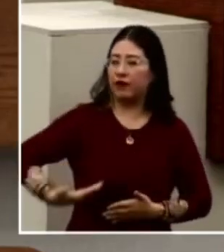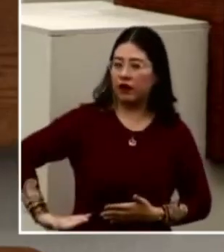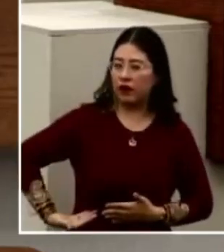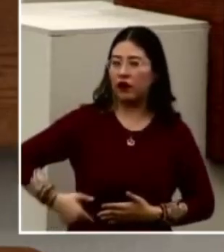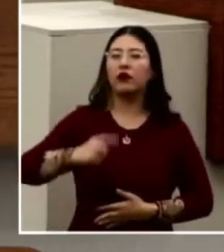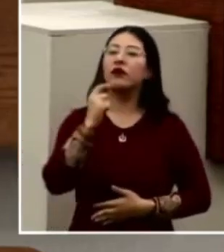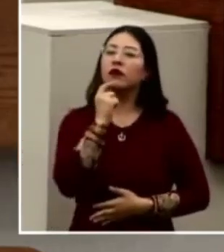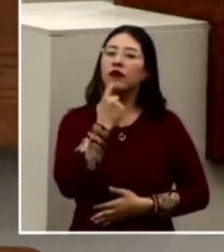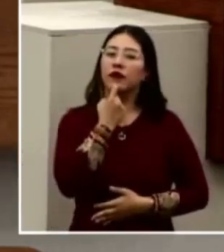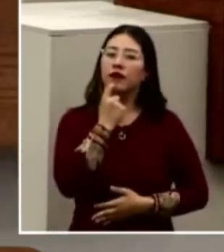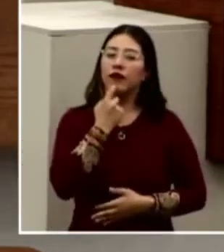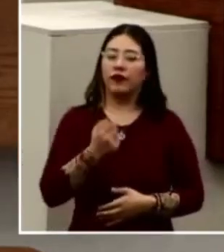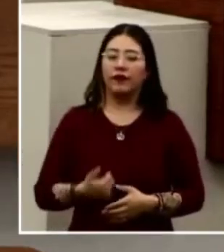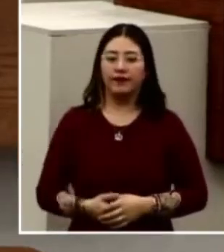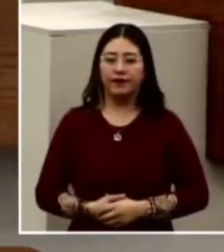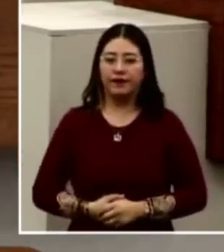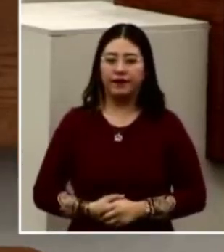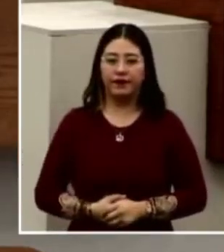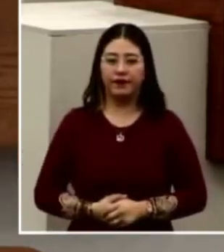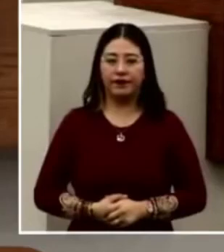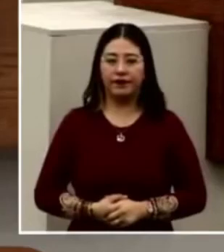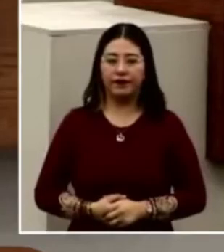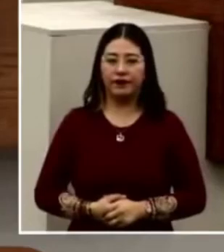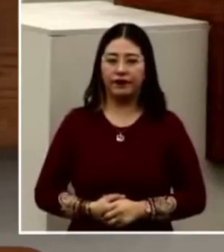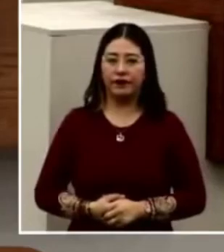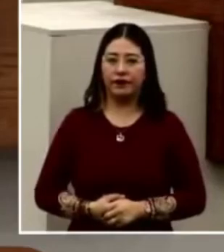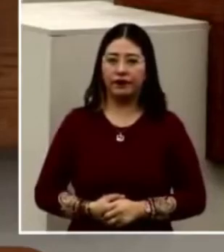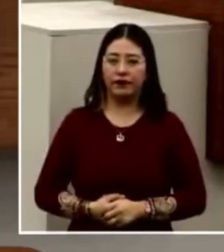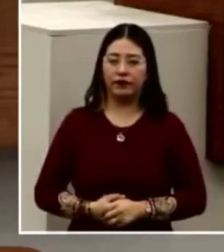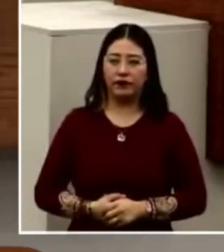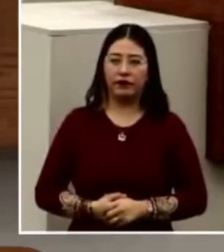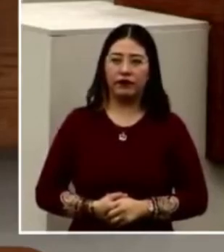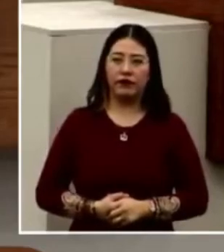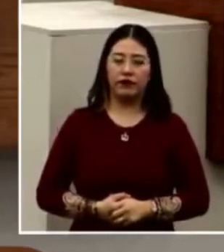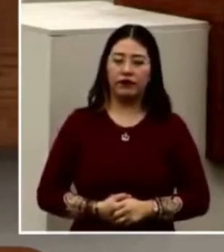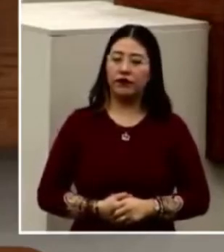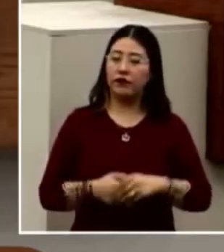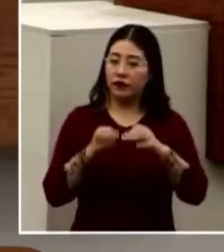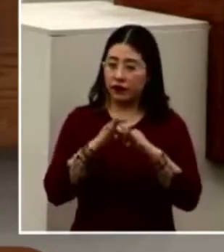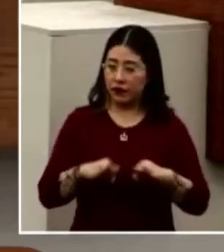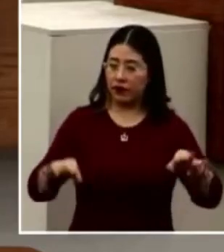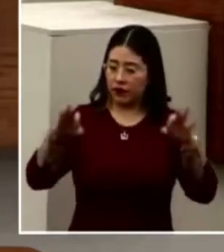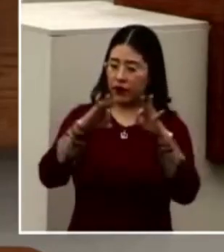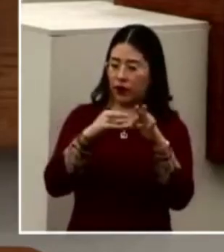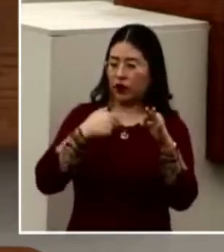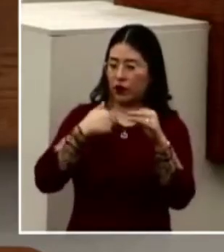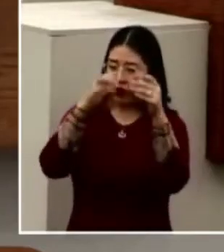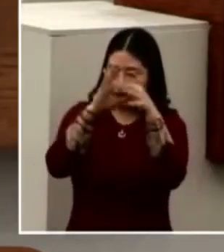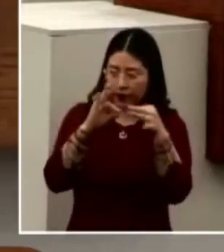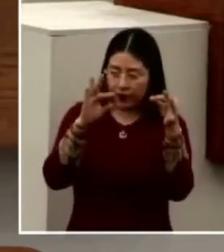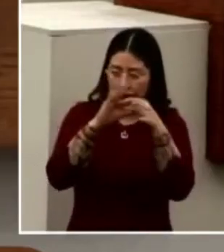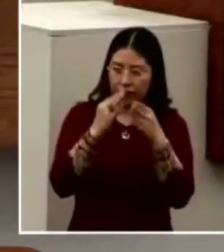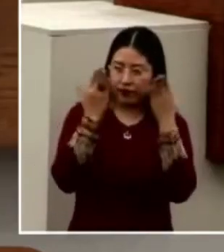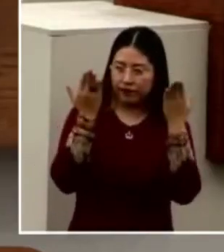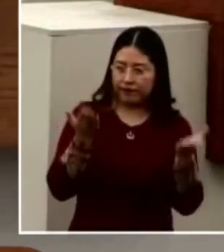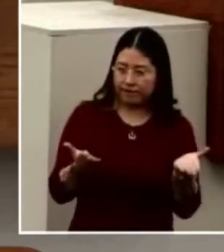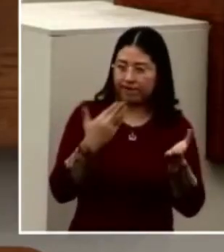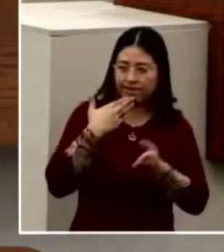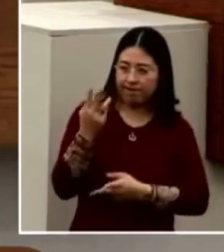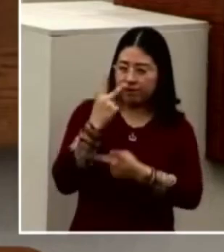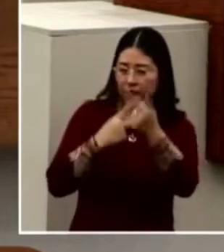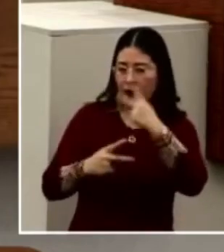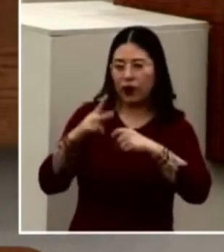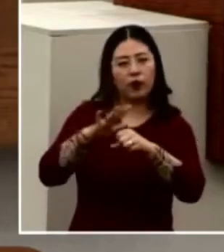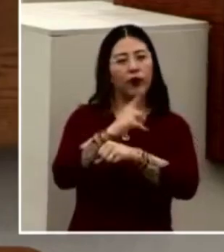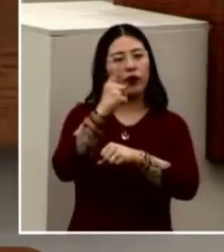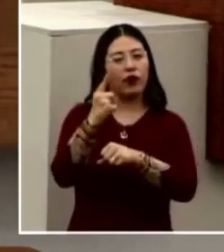al presidente Andrés Manuel López Obrador. Y recalco la presencia de ellos dos aquí,